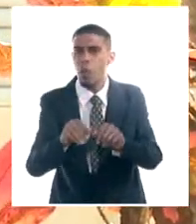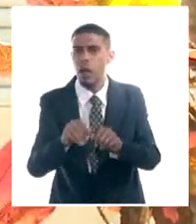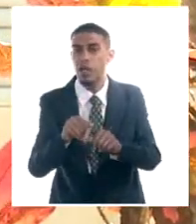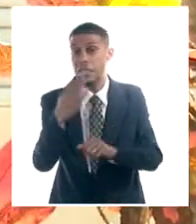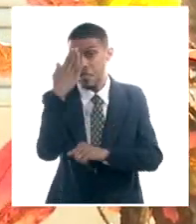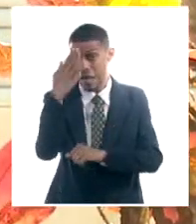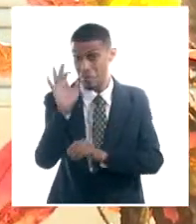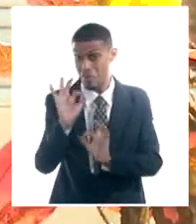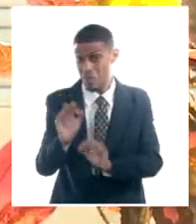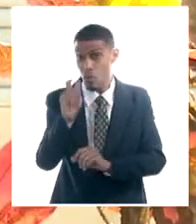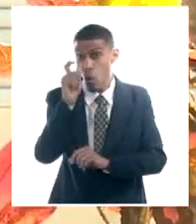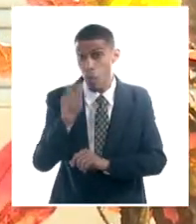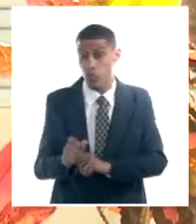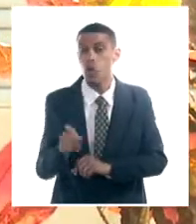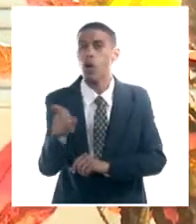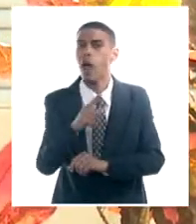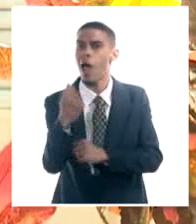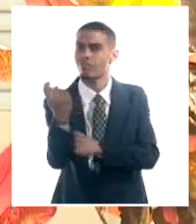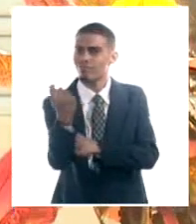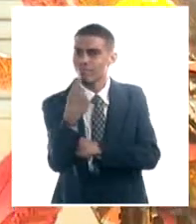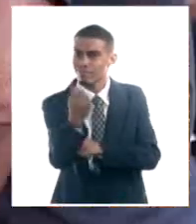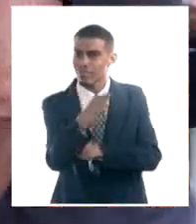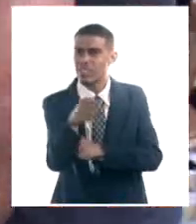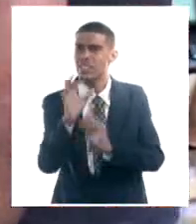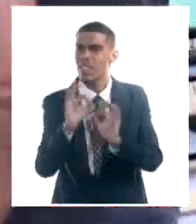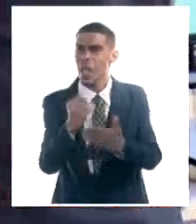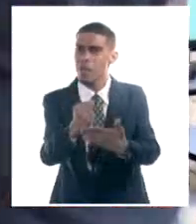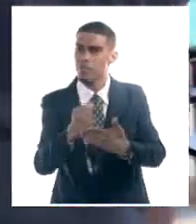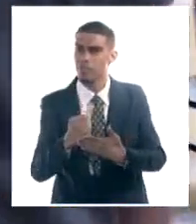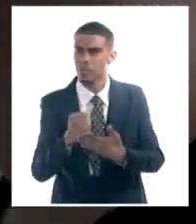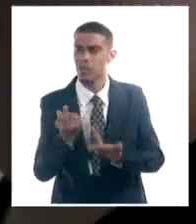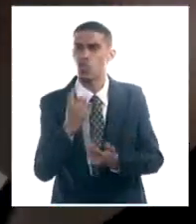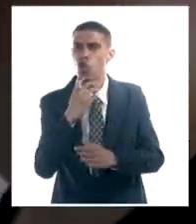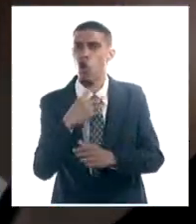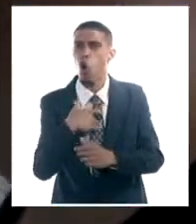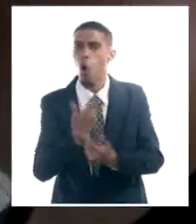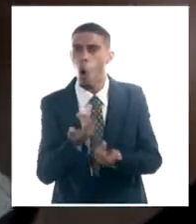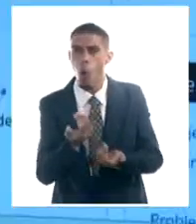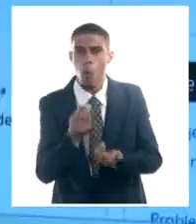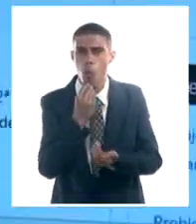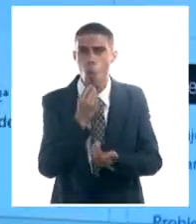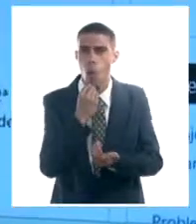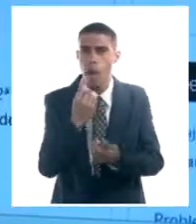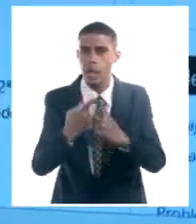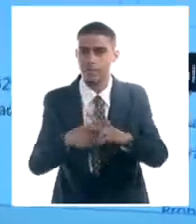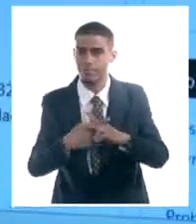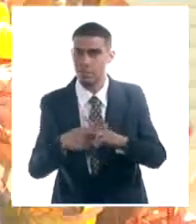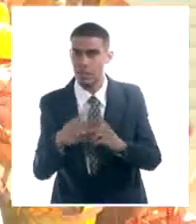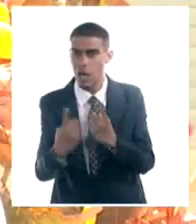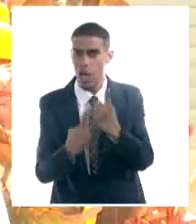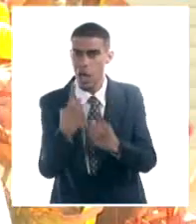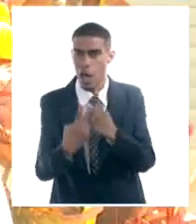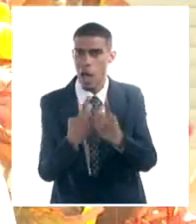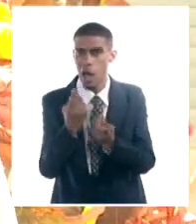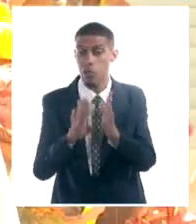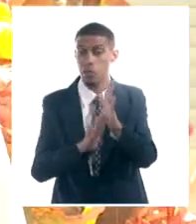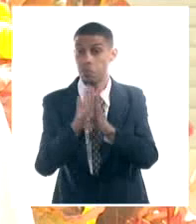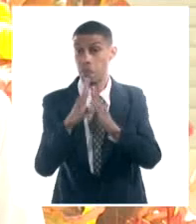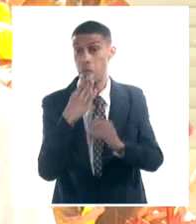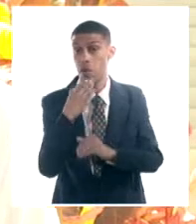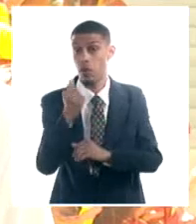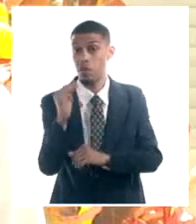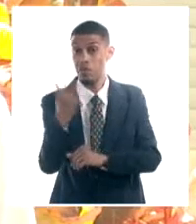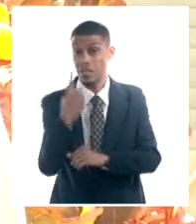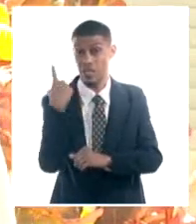Y él siempre nos ha apoyado, nos enseña, nos pone problemas para superarnos. Estos 3 años en el